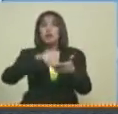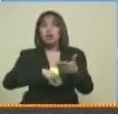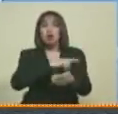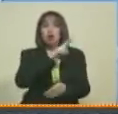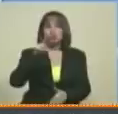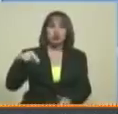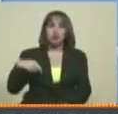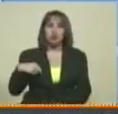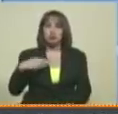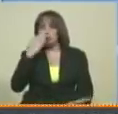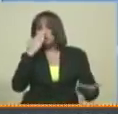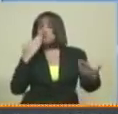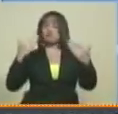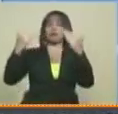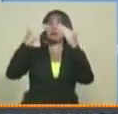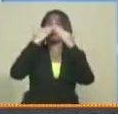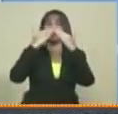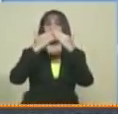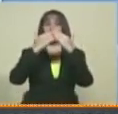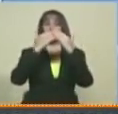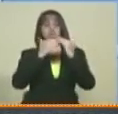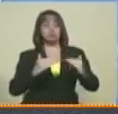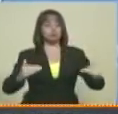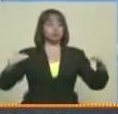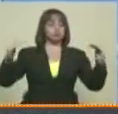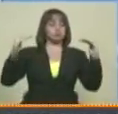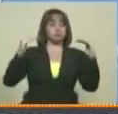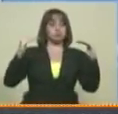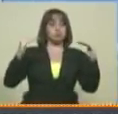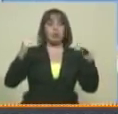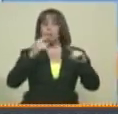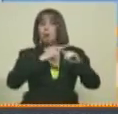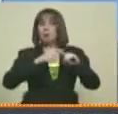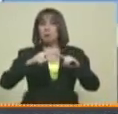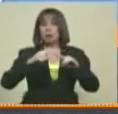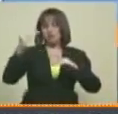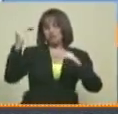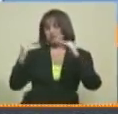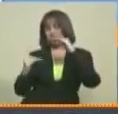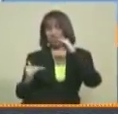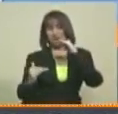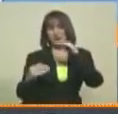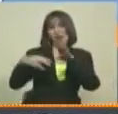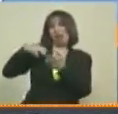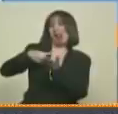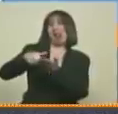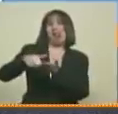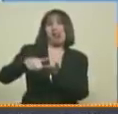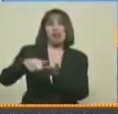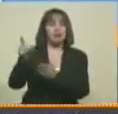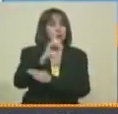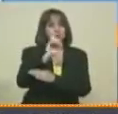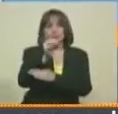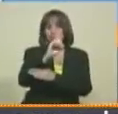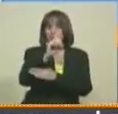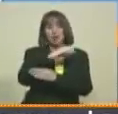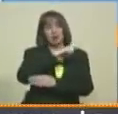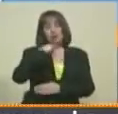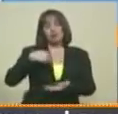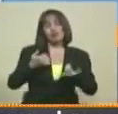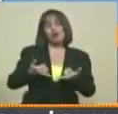Nosotros no nos creemos superior a nadie, ¿no? Pero no somos menos que nadie tampoco. Nosotros somos los hijos